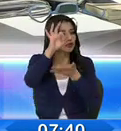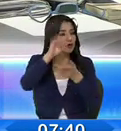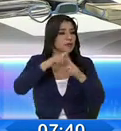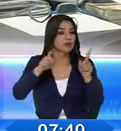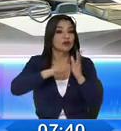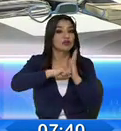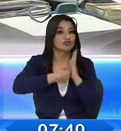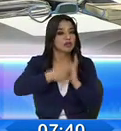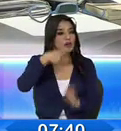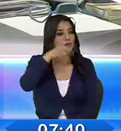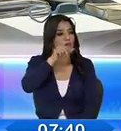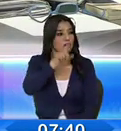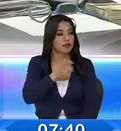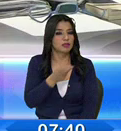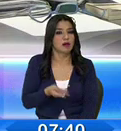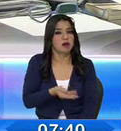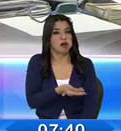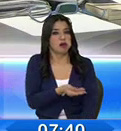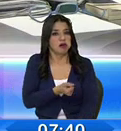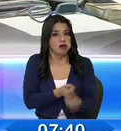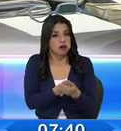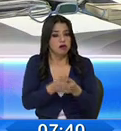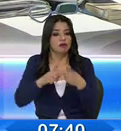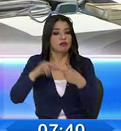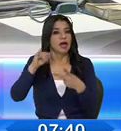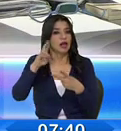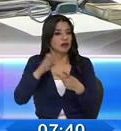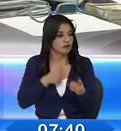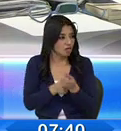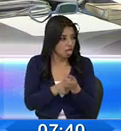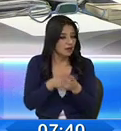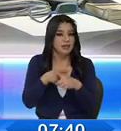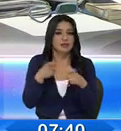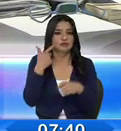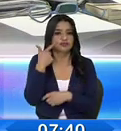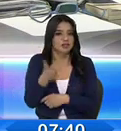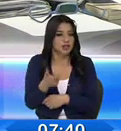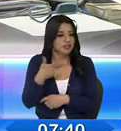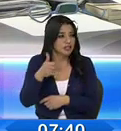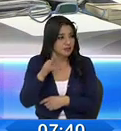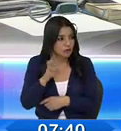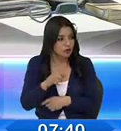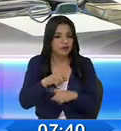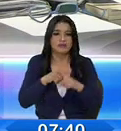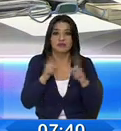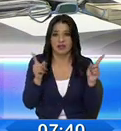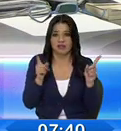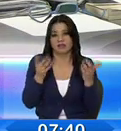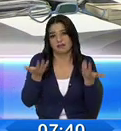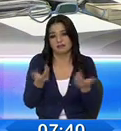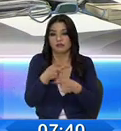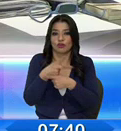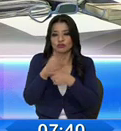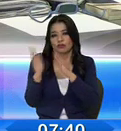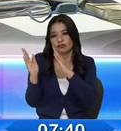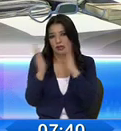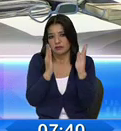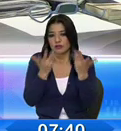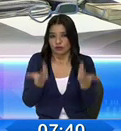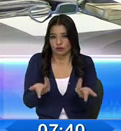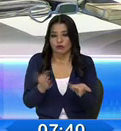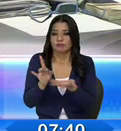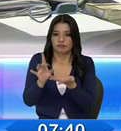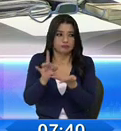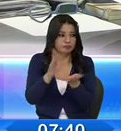contralor pólit si es obedeciendo el señor carlos ochoa el exfiscal cribado web una serie de personas que el transitorio es